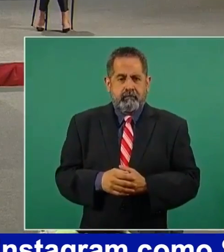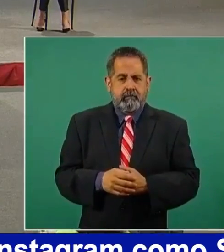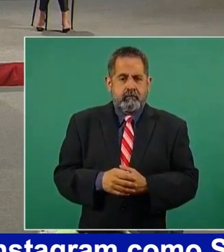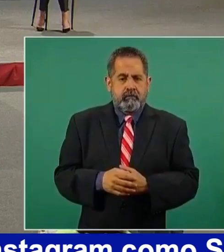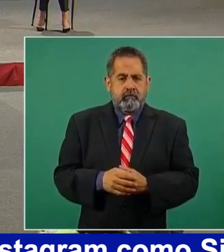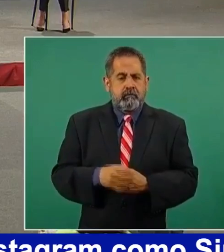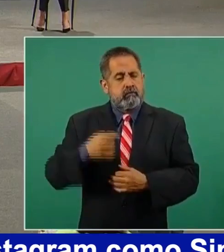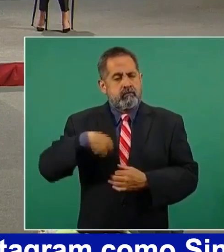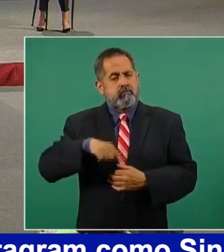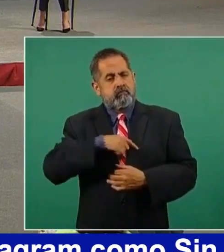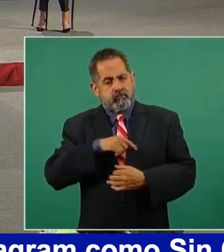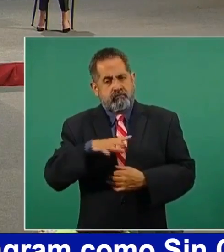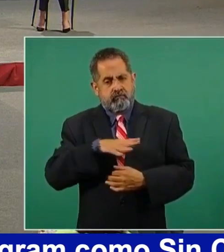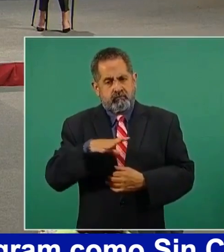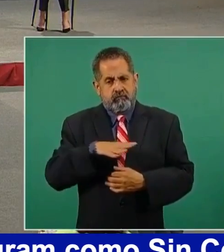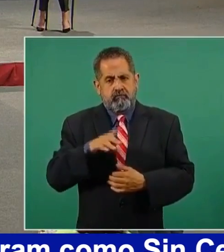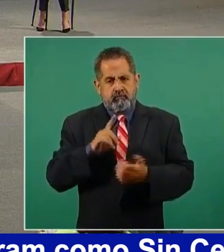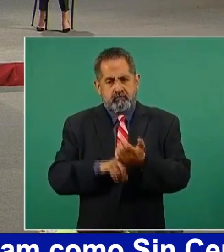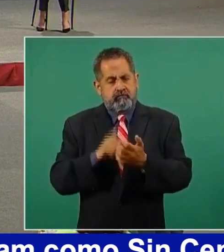nosotros tenemos